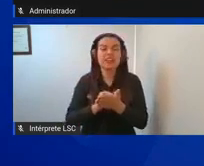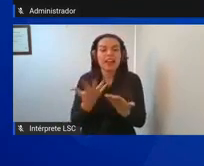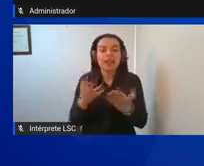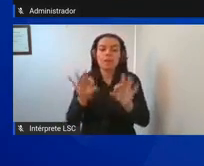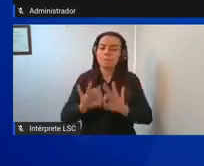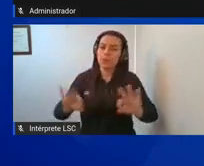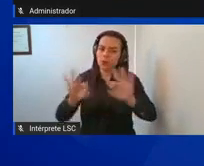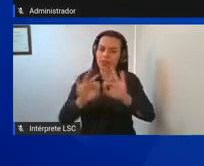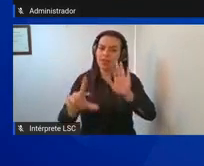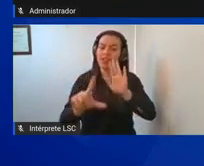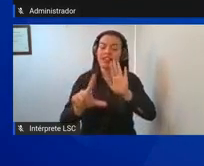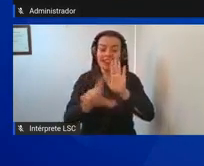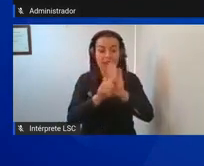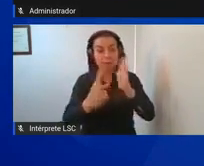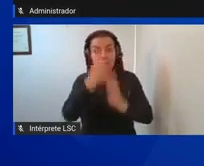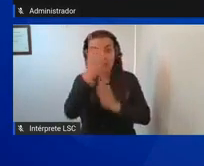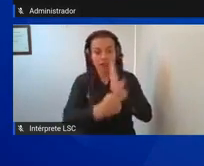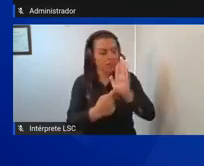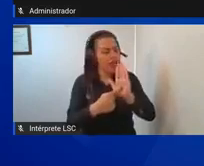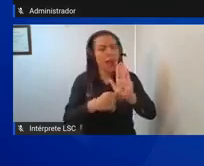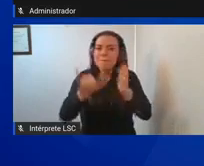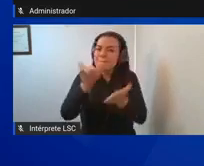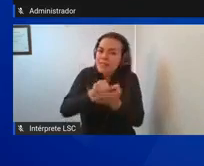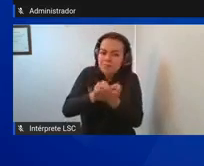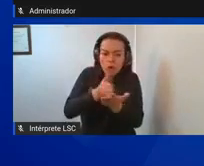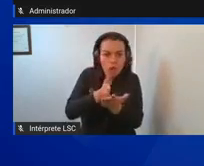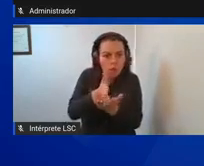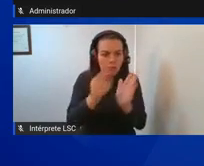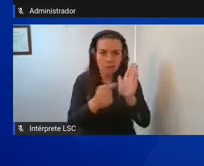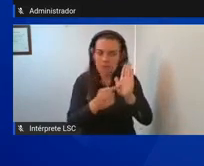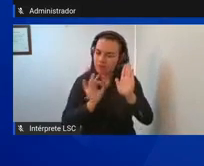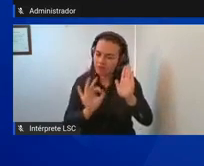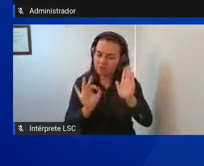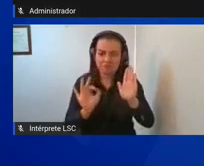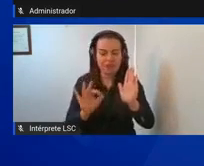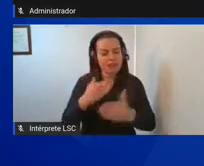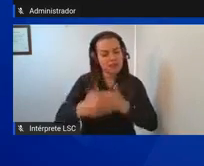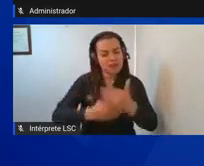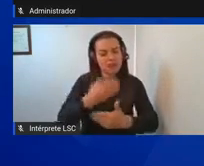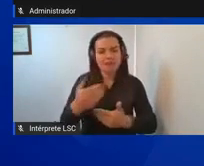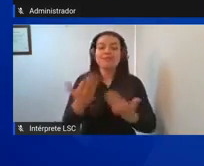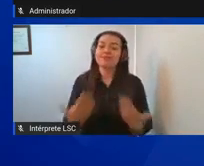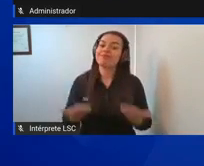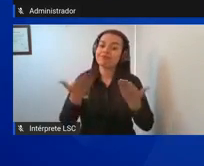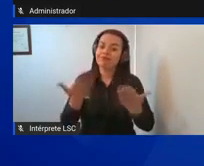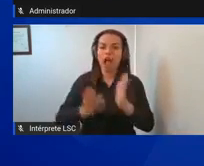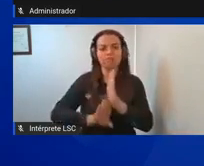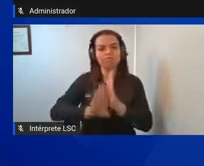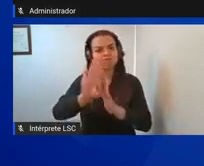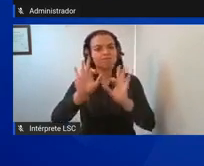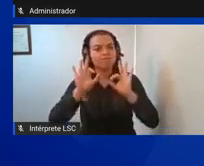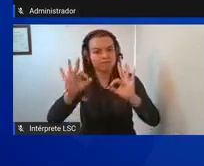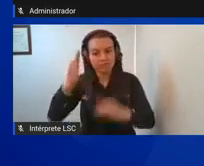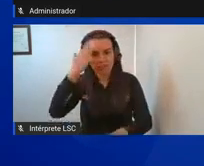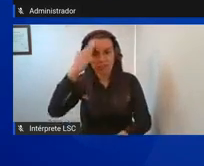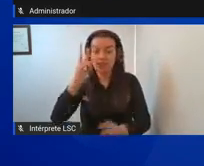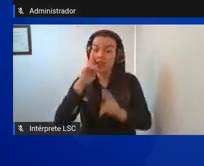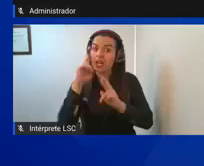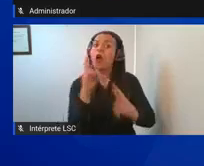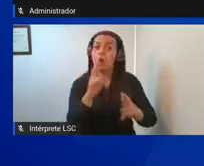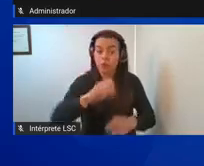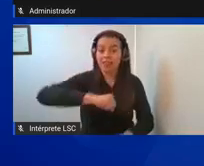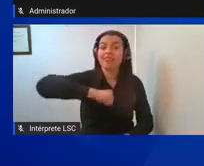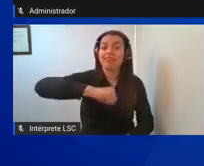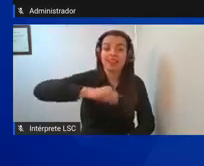proyecto y adicionalmente generar un avance histórico en el reconocimiento de los derechos lingüísticos de